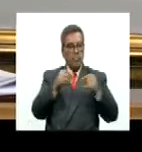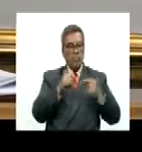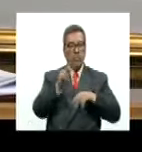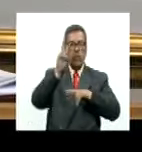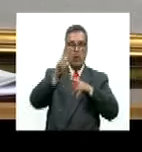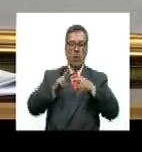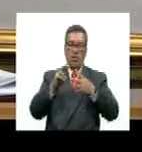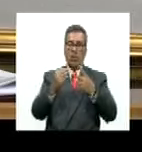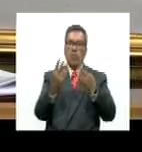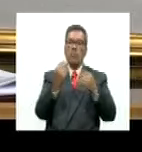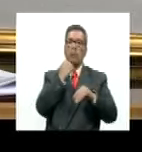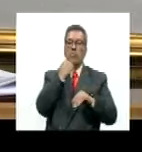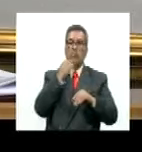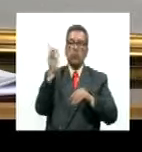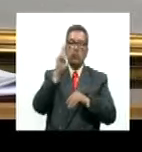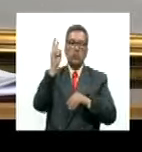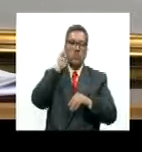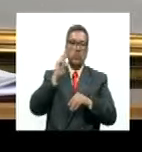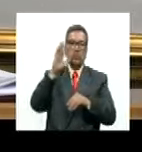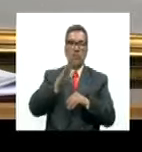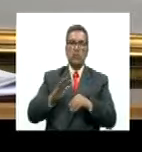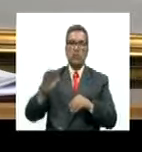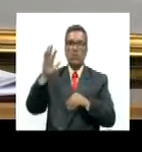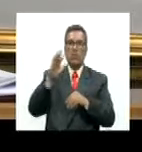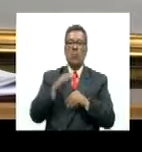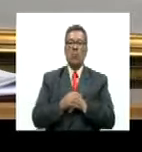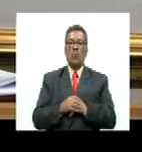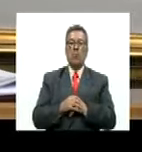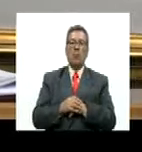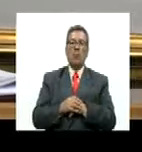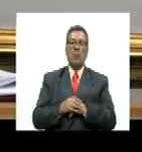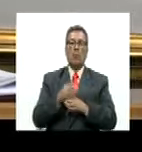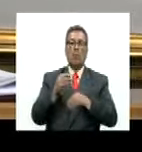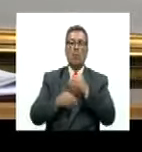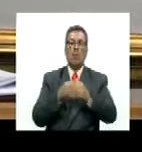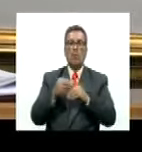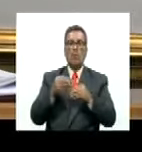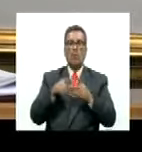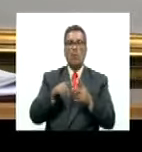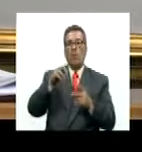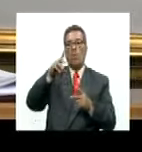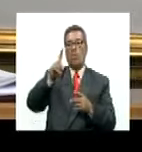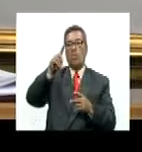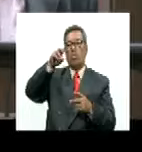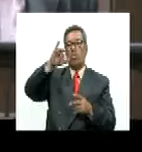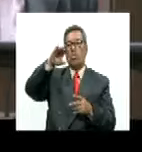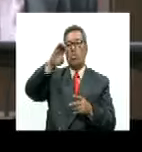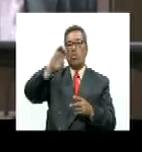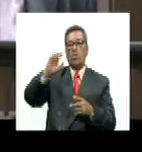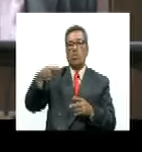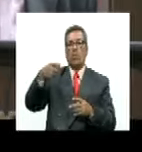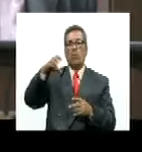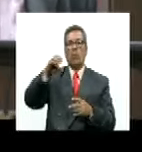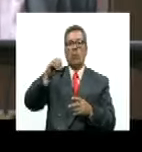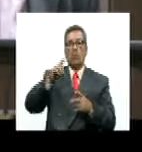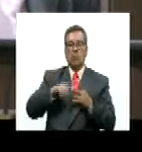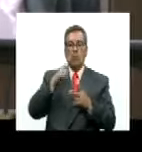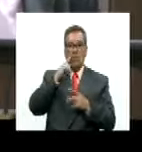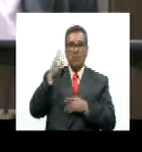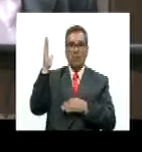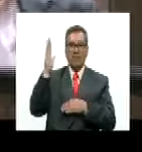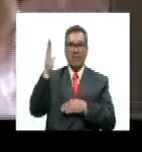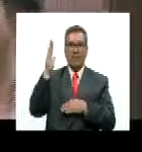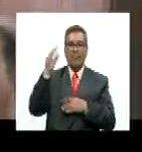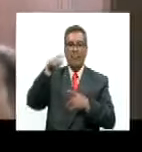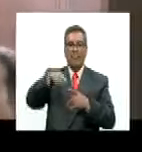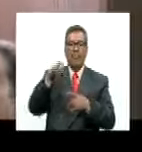amigos cercanos de la República Bolivariana de Venezuela, como son los influencers Diego Omar Suárez Michelo,